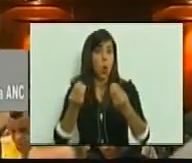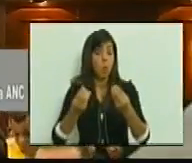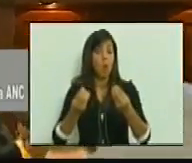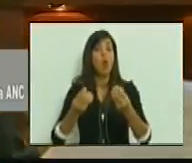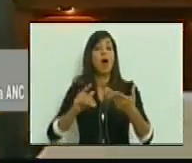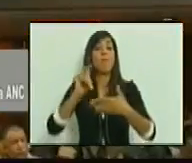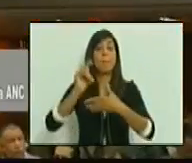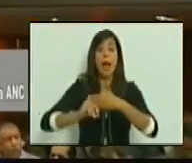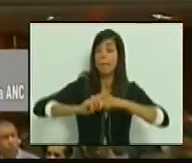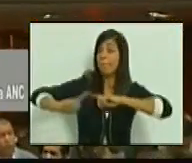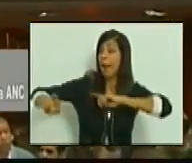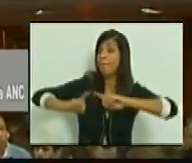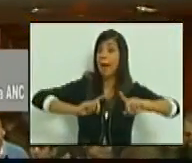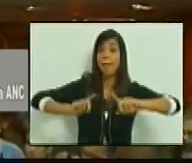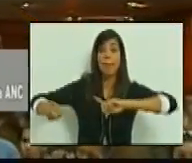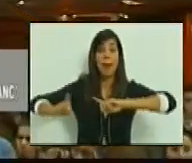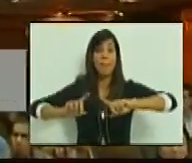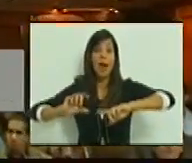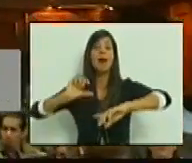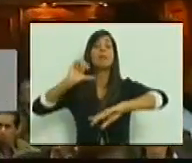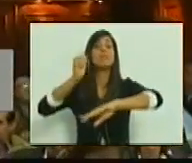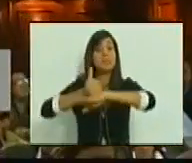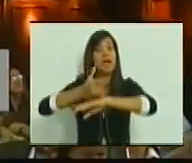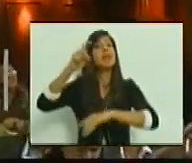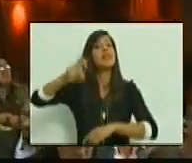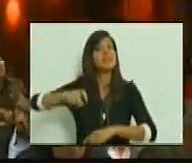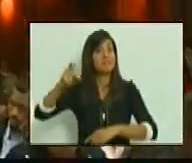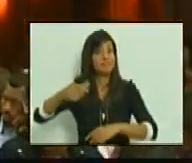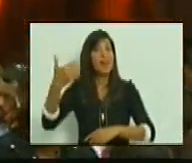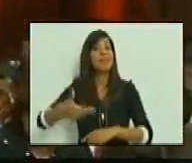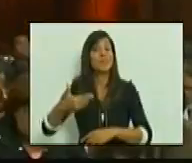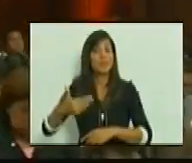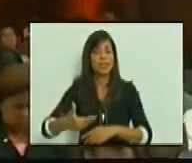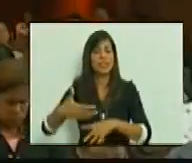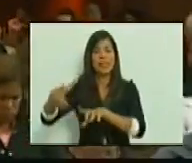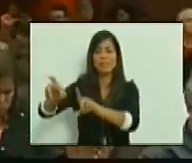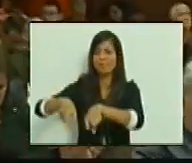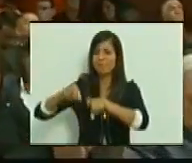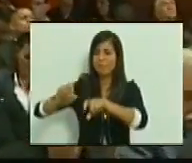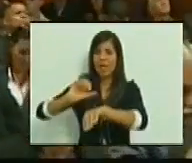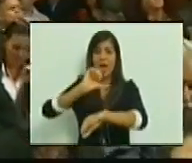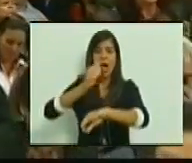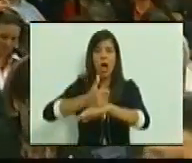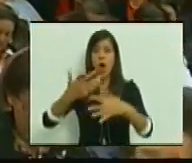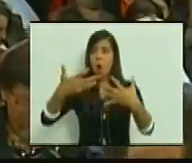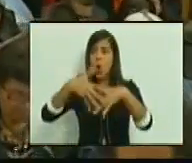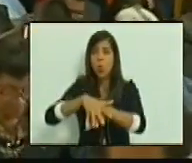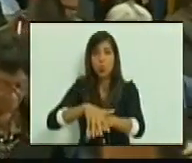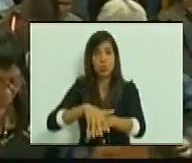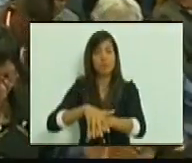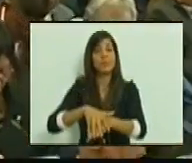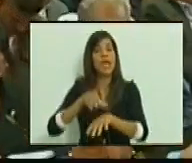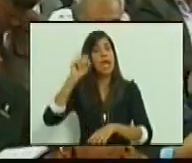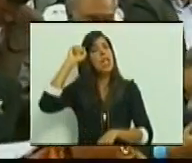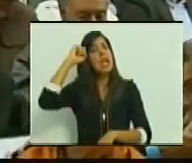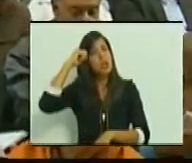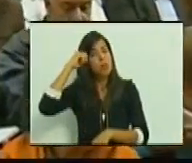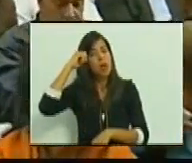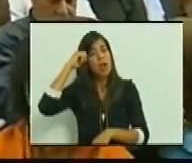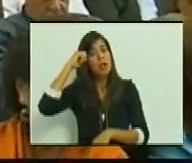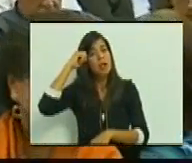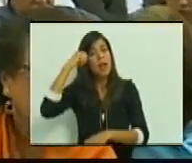instrucciones impartidas por el organismo rector del sector agrícola y la máxima autoridad del conglomerado. Recuérdese que